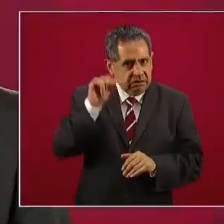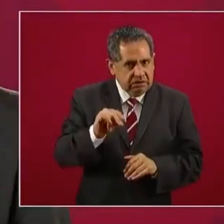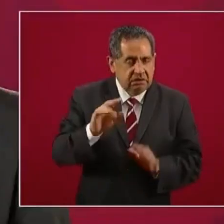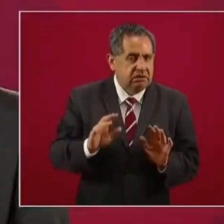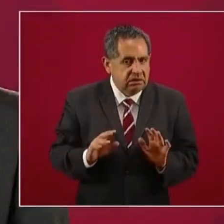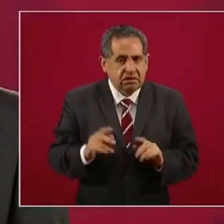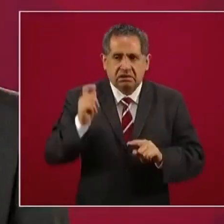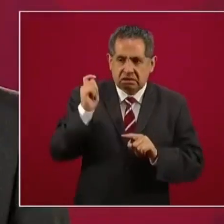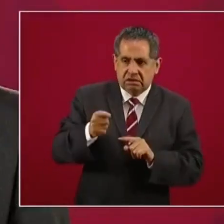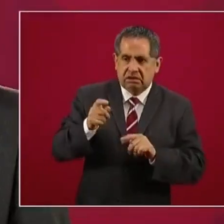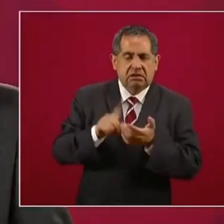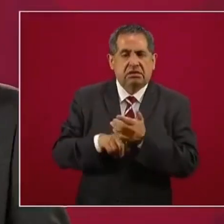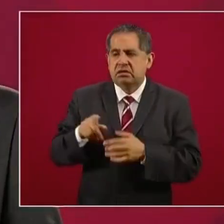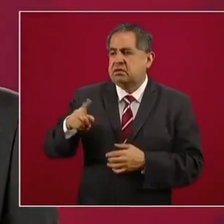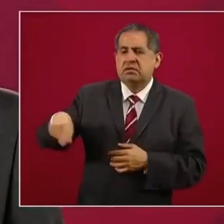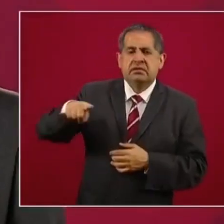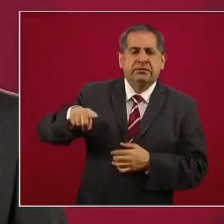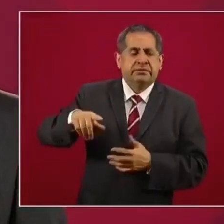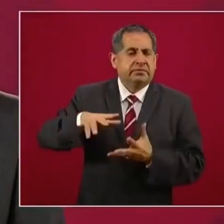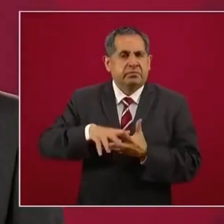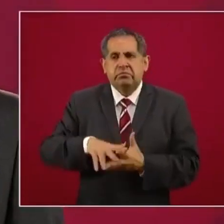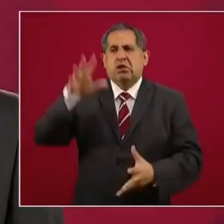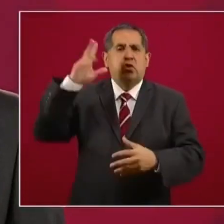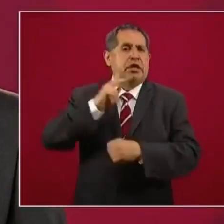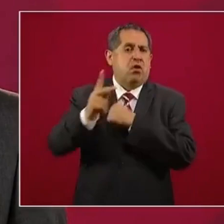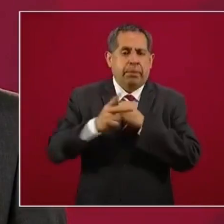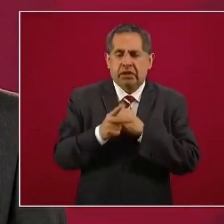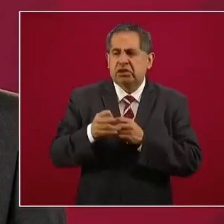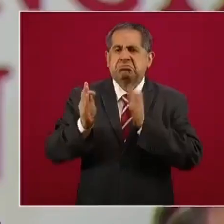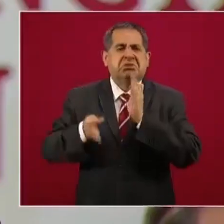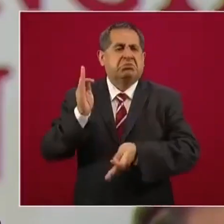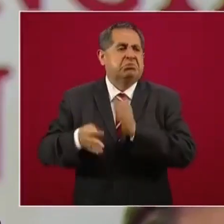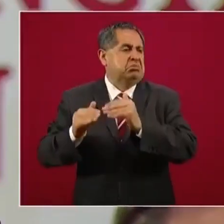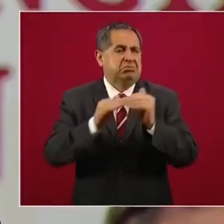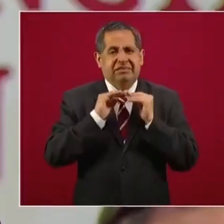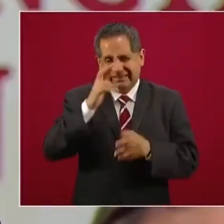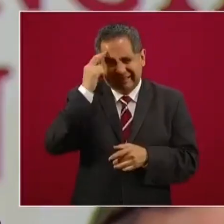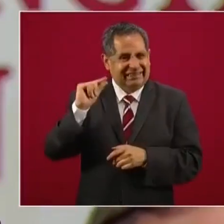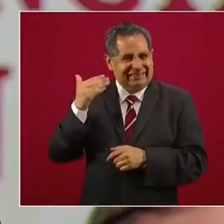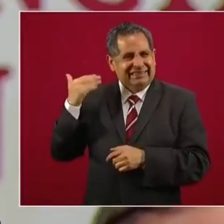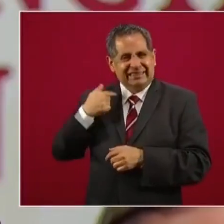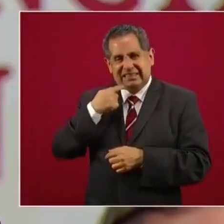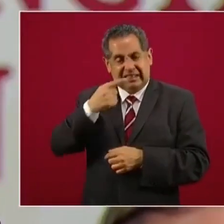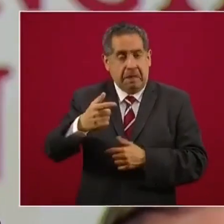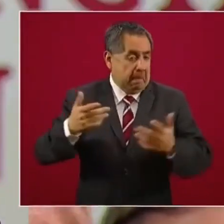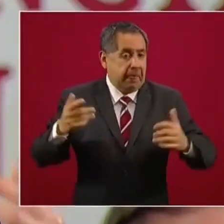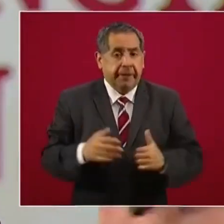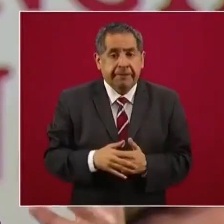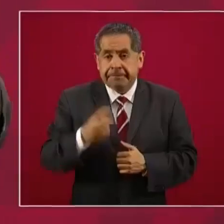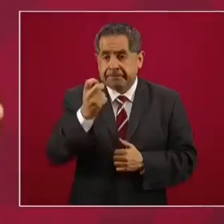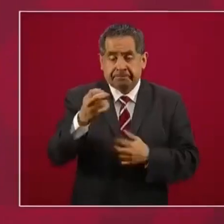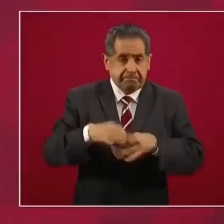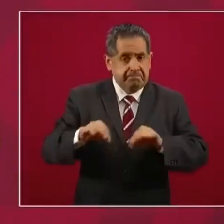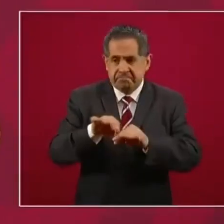fue aceptada por casi unanimidad, como se comentó en días pasados, y ha sido lo